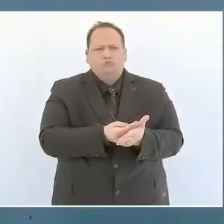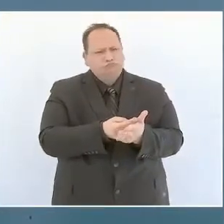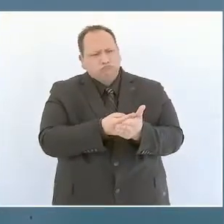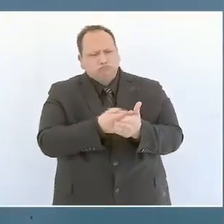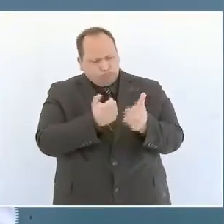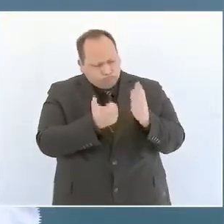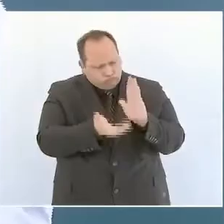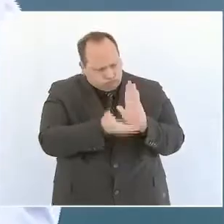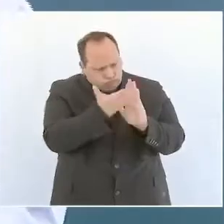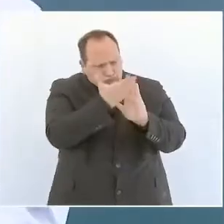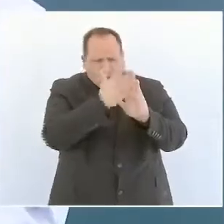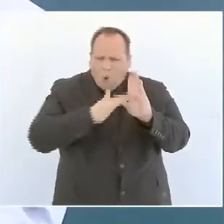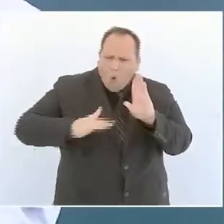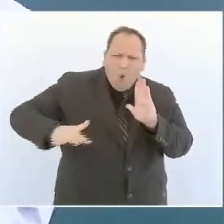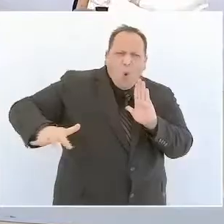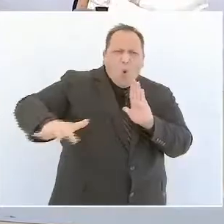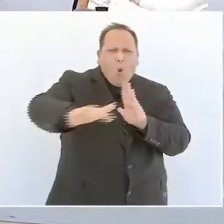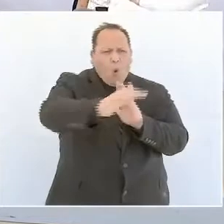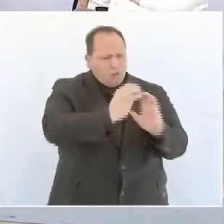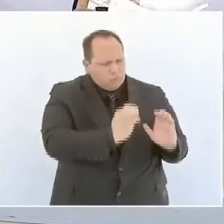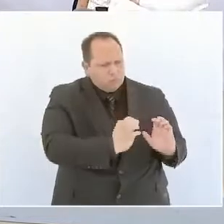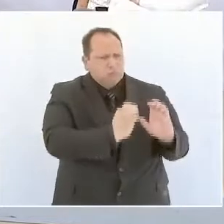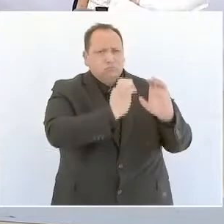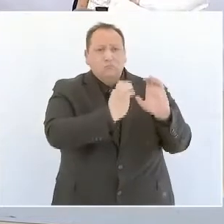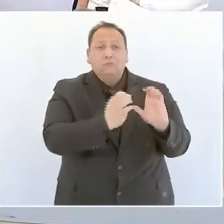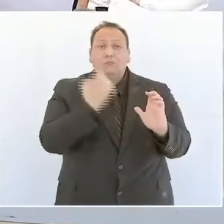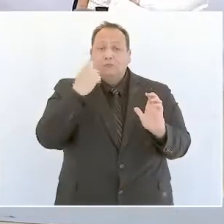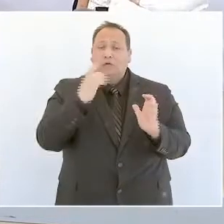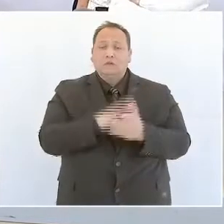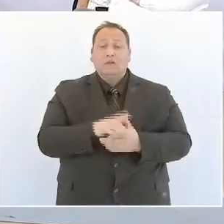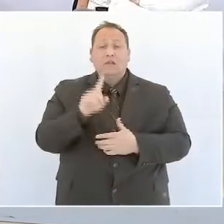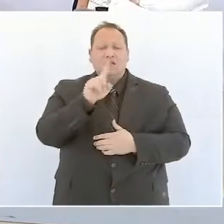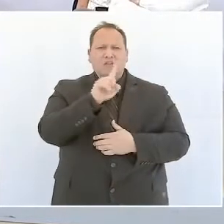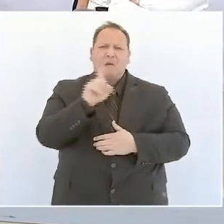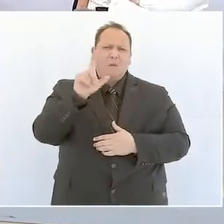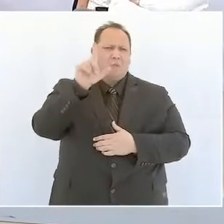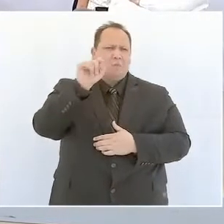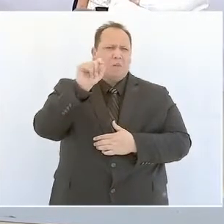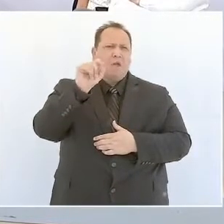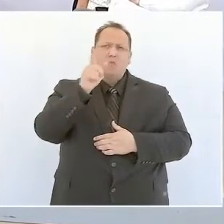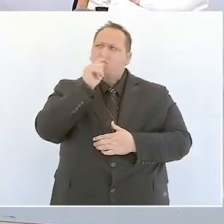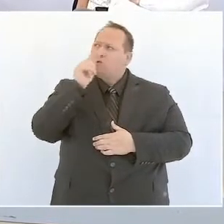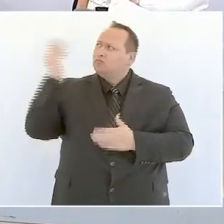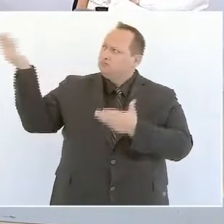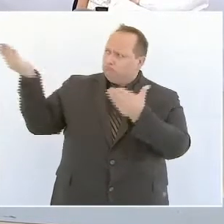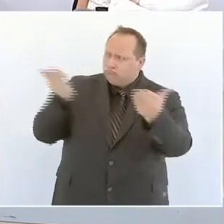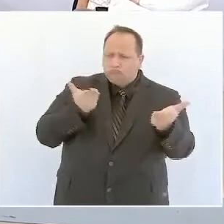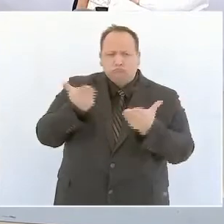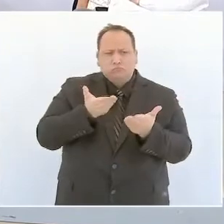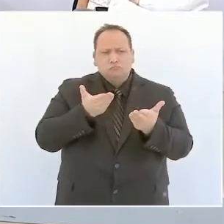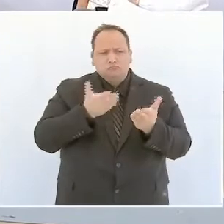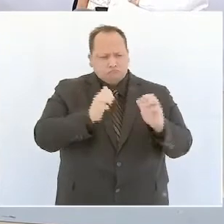Una instalación de esta para albergar a 120 elementos